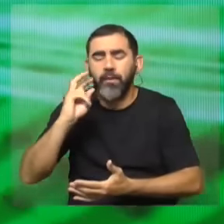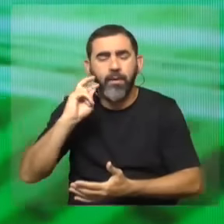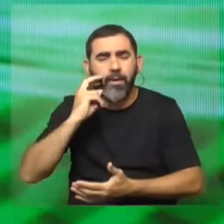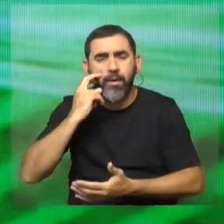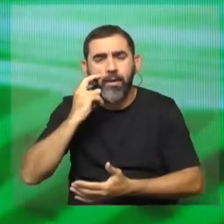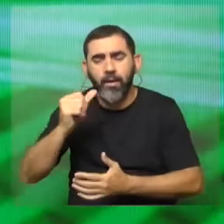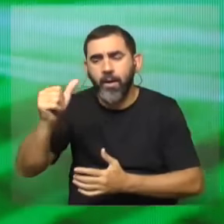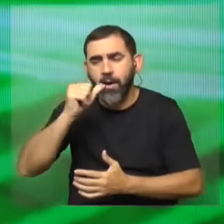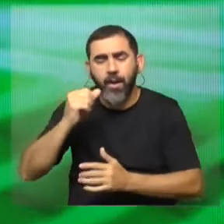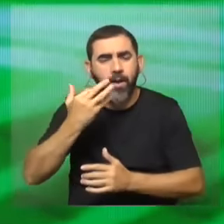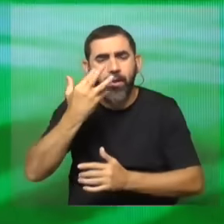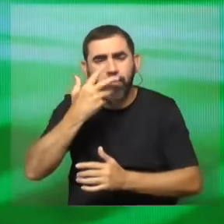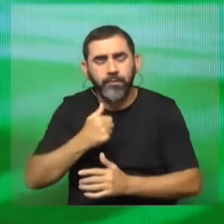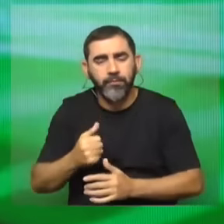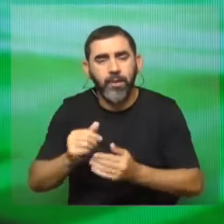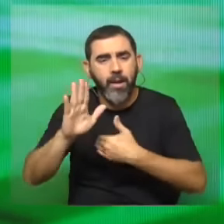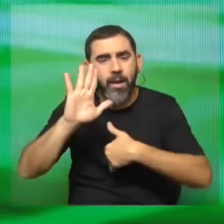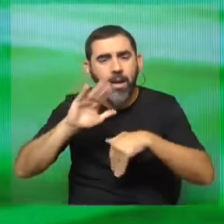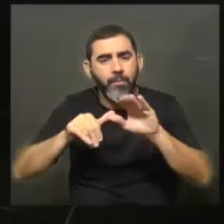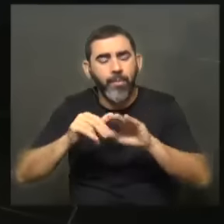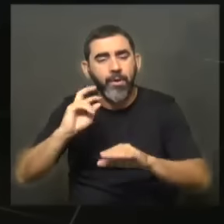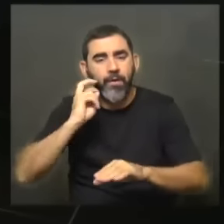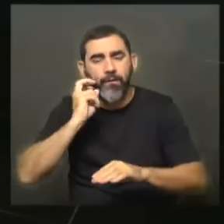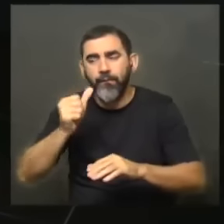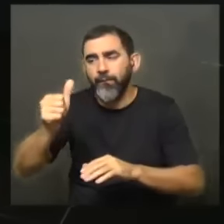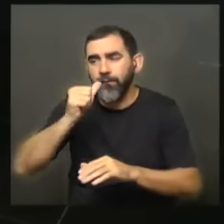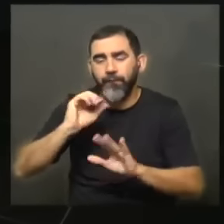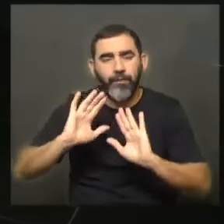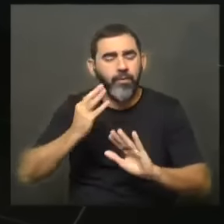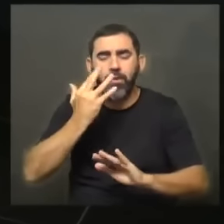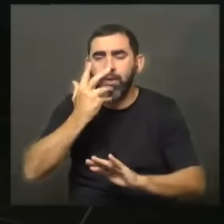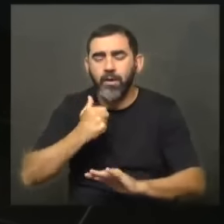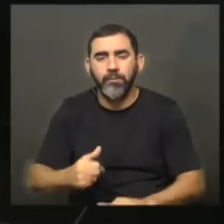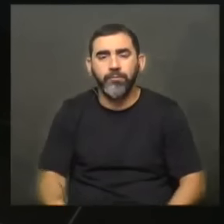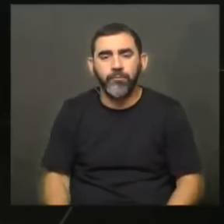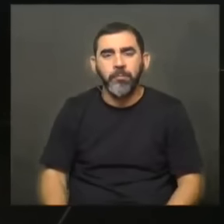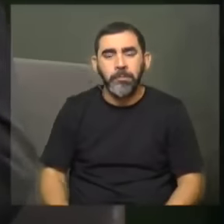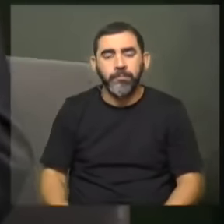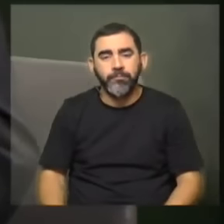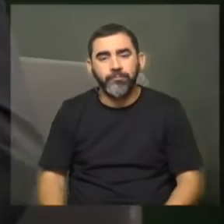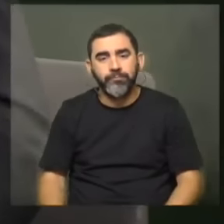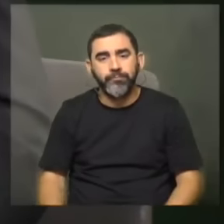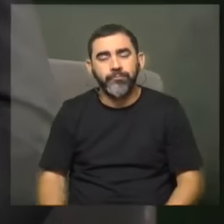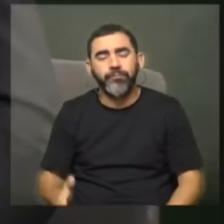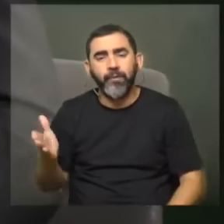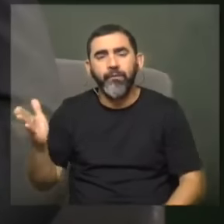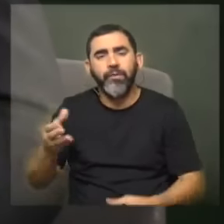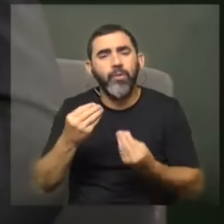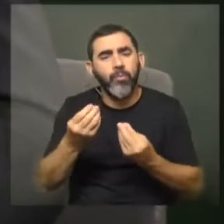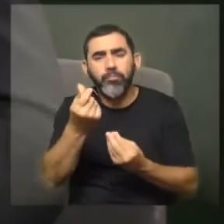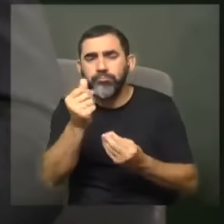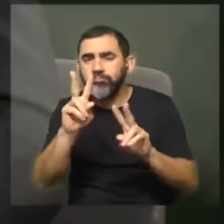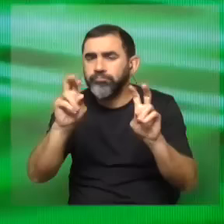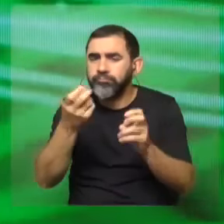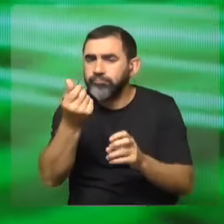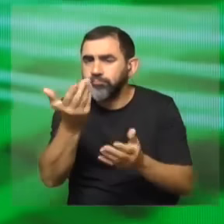y toman tours pero la mayoría toman un tour alguna bodega su rec Cómo estamos de